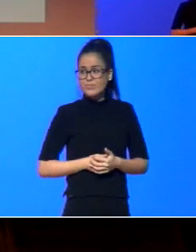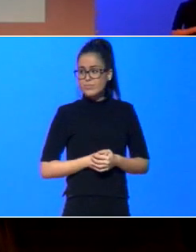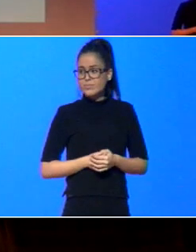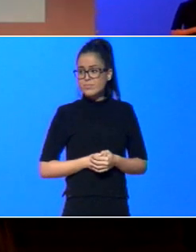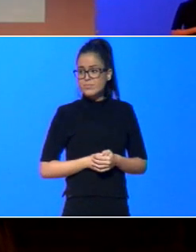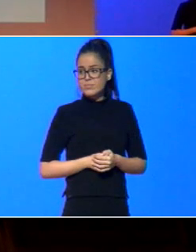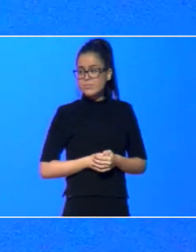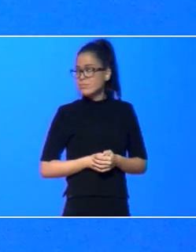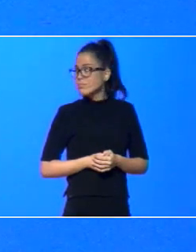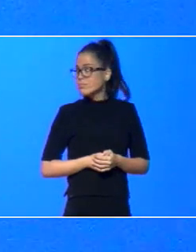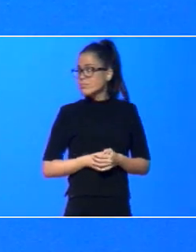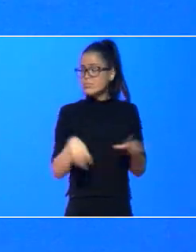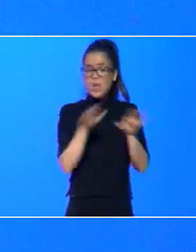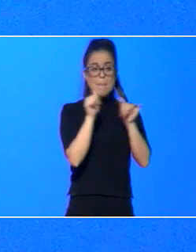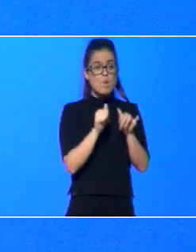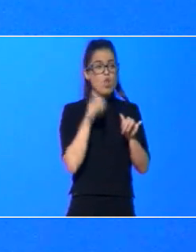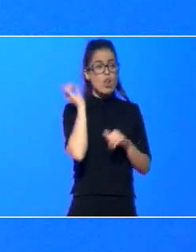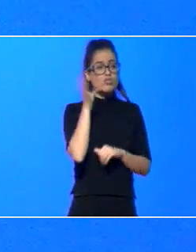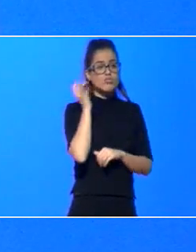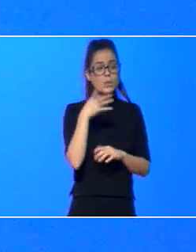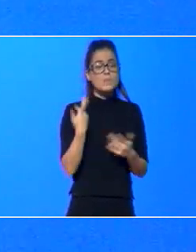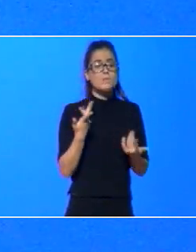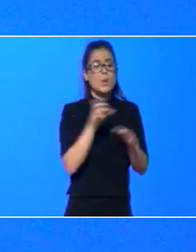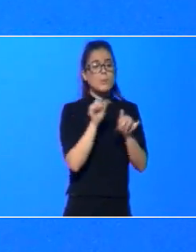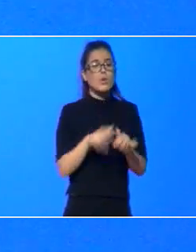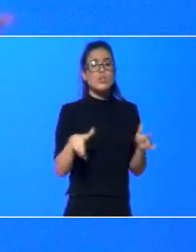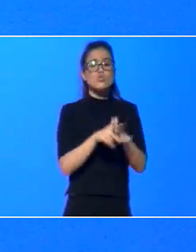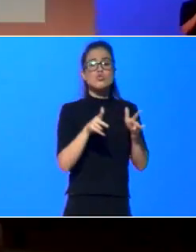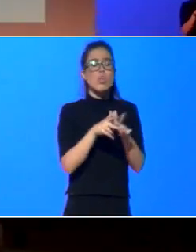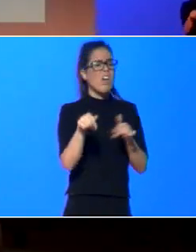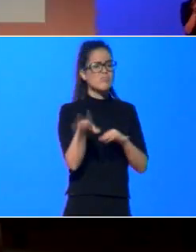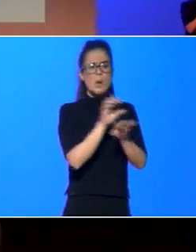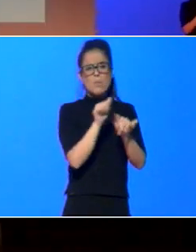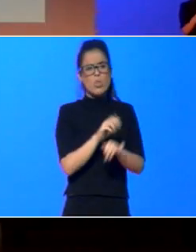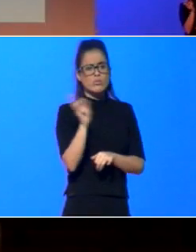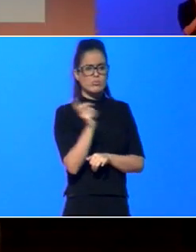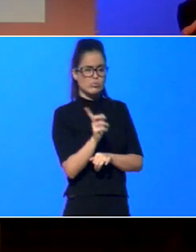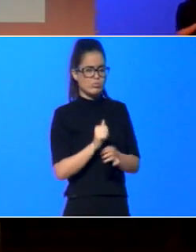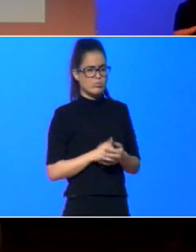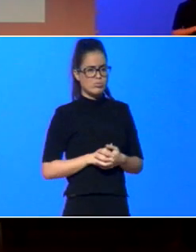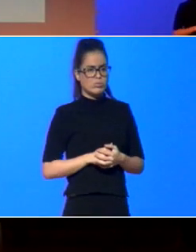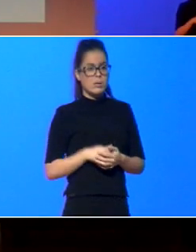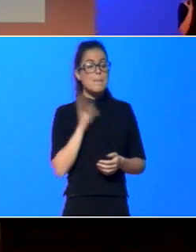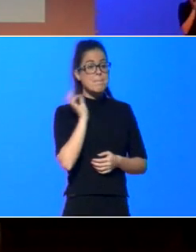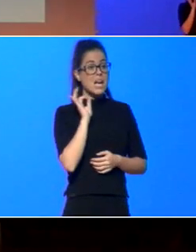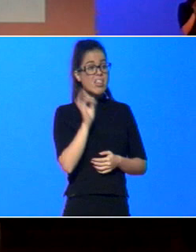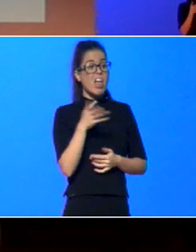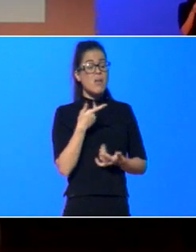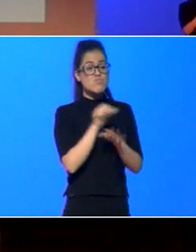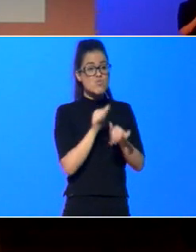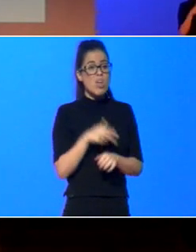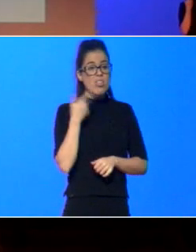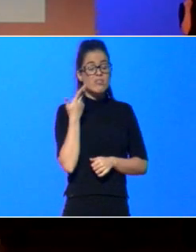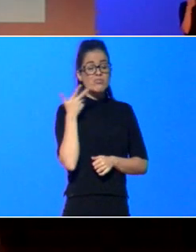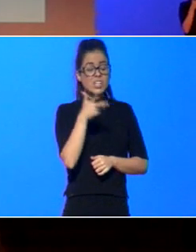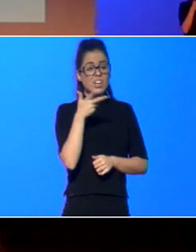el modelo de la convención el modelo social no es un modelo también Es cierto que el modelo de los derechos humanos o la teoría de los